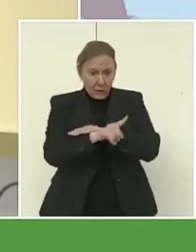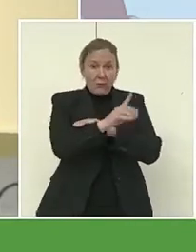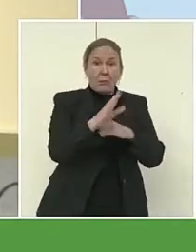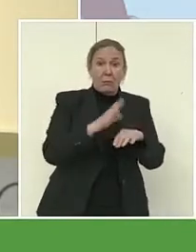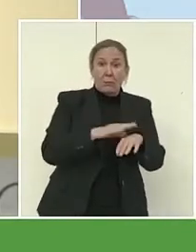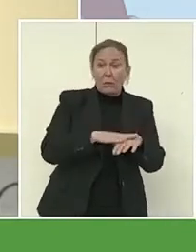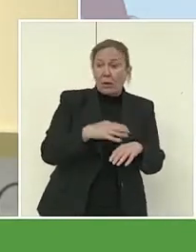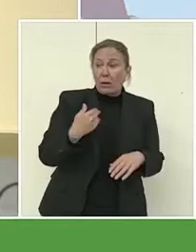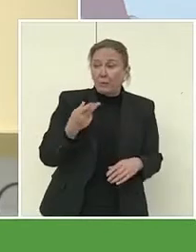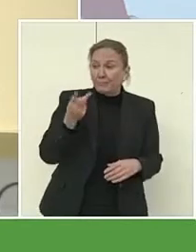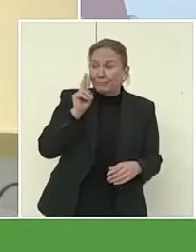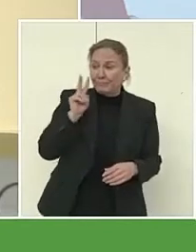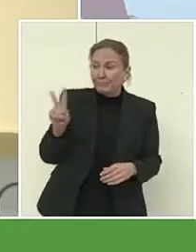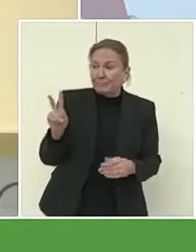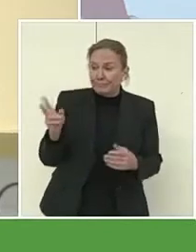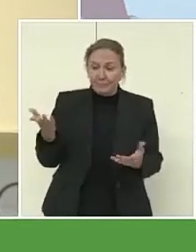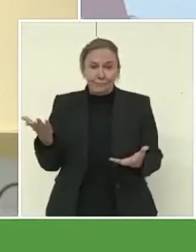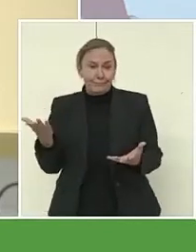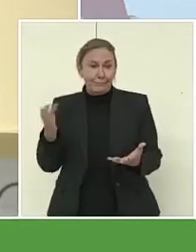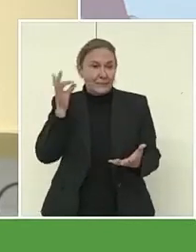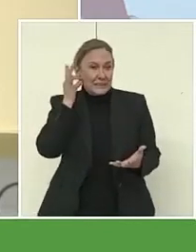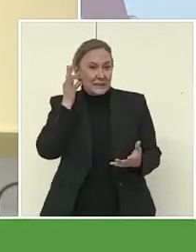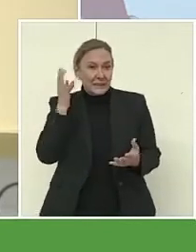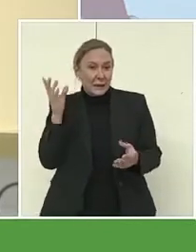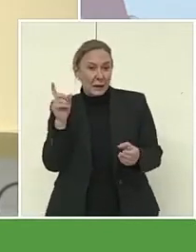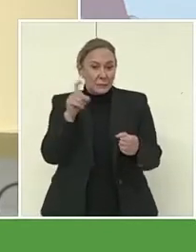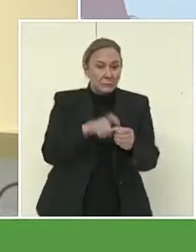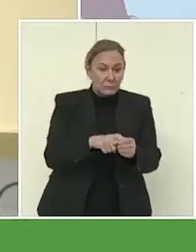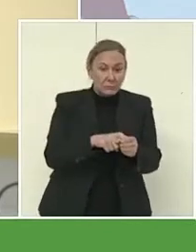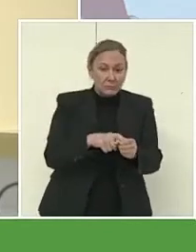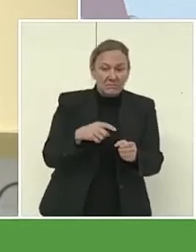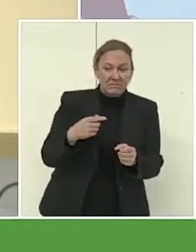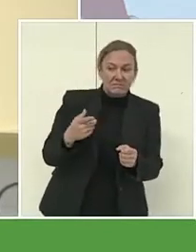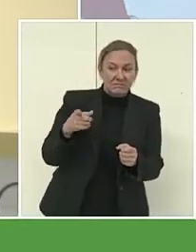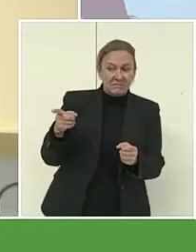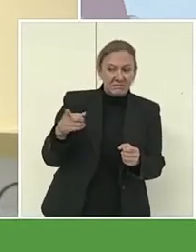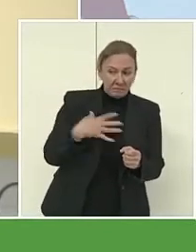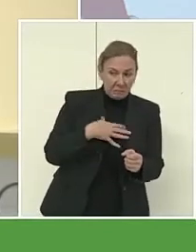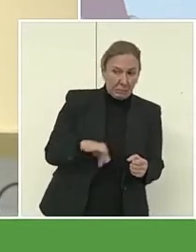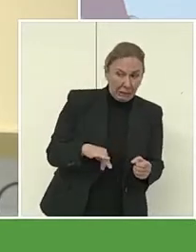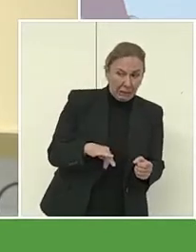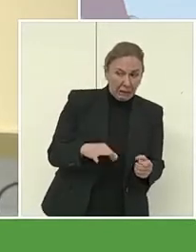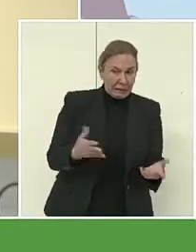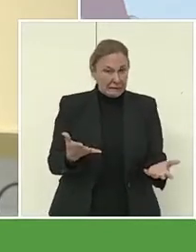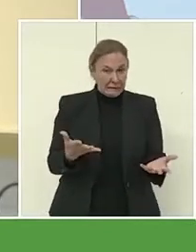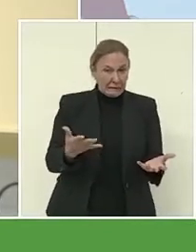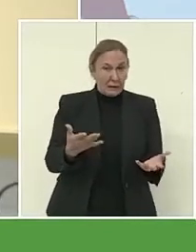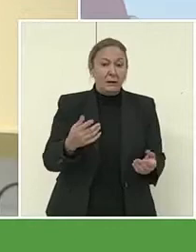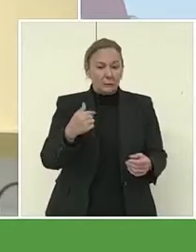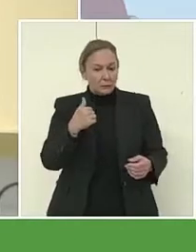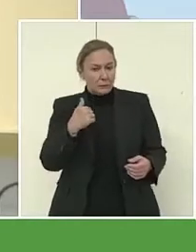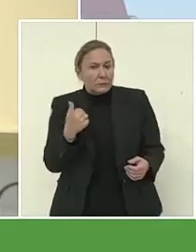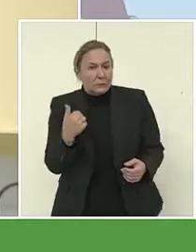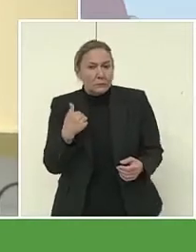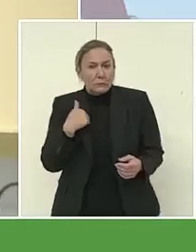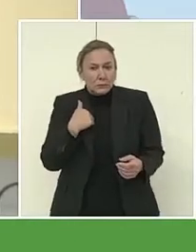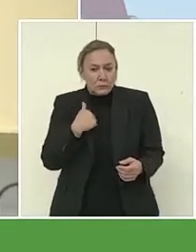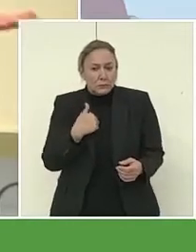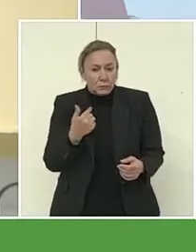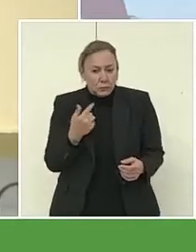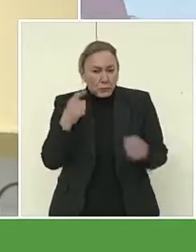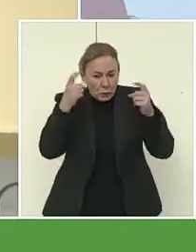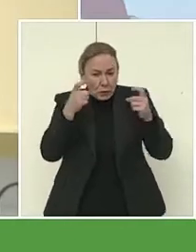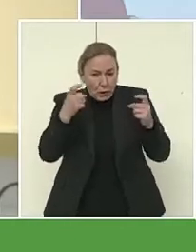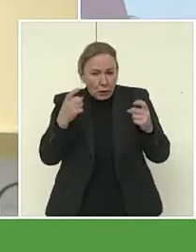que ha entrado tiene talento y puede hacer el trabajo. Es duro, es decir, ¿no? Todos hemos comentado un poco la